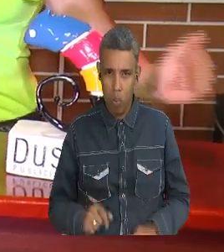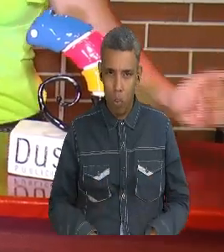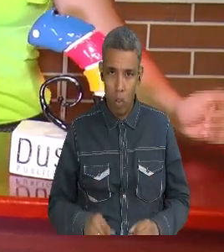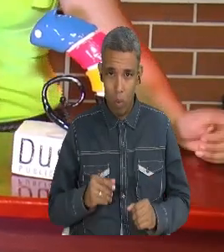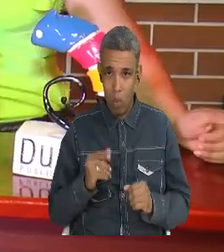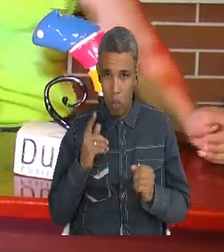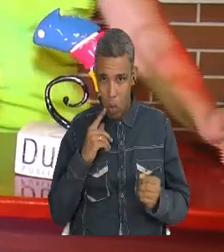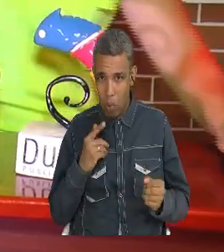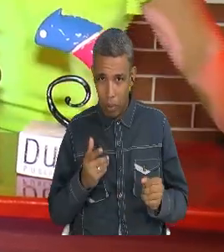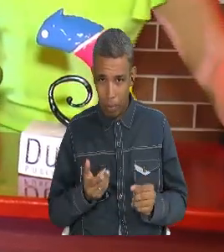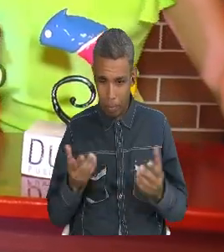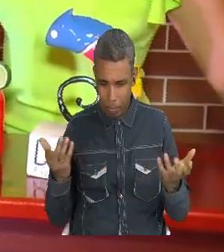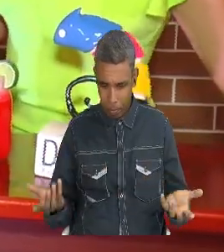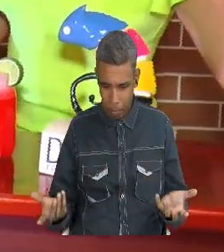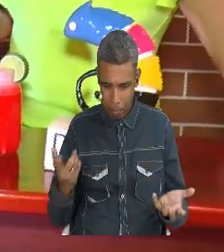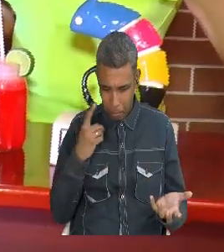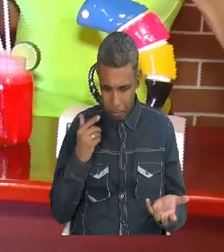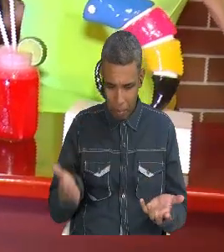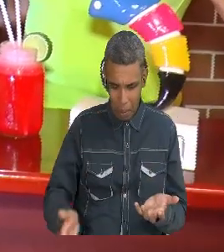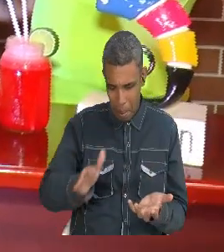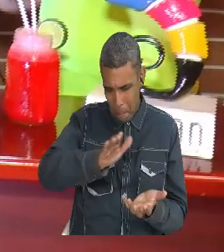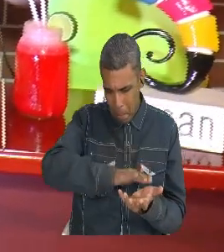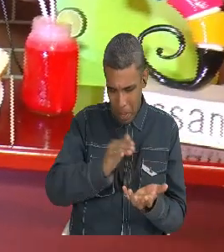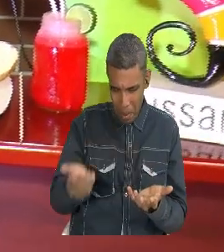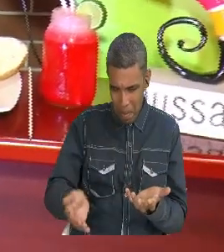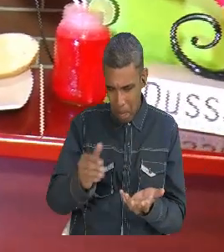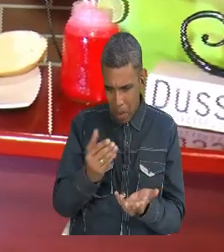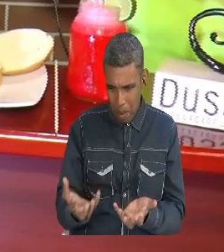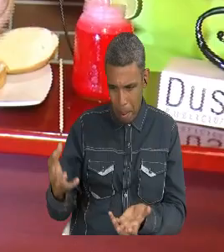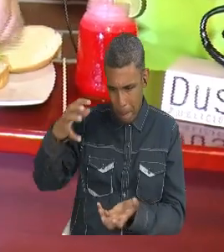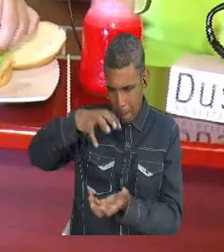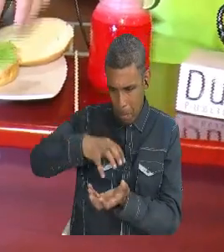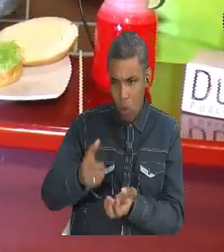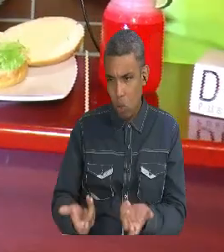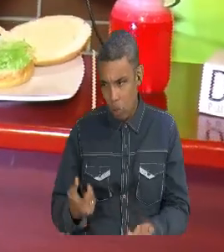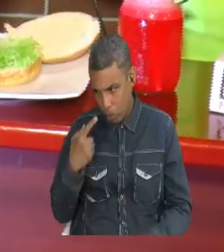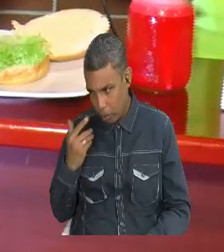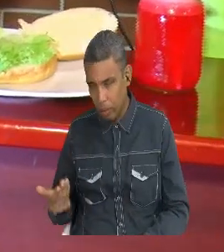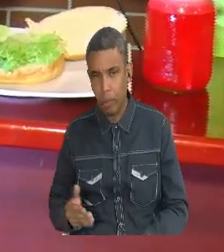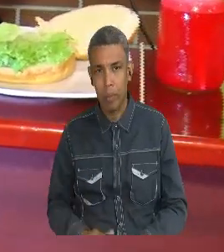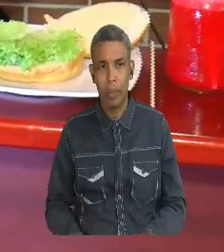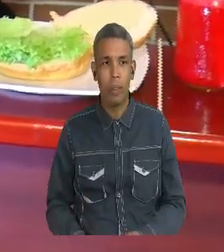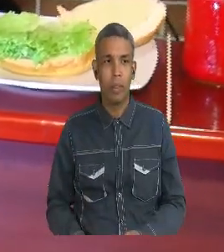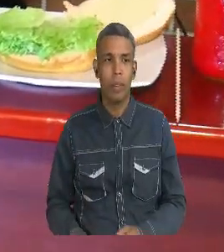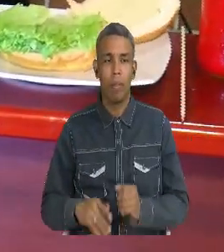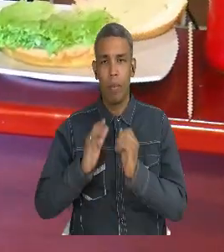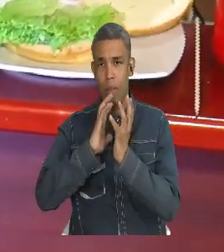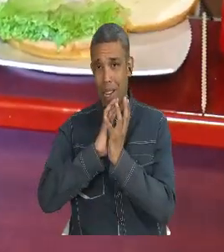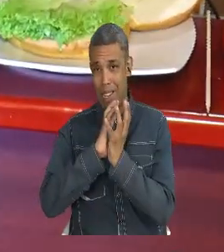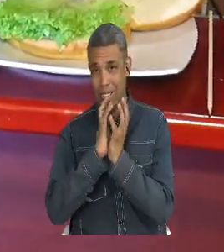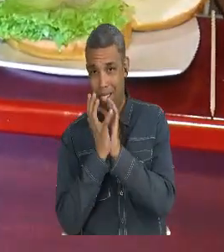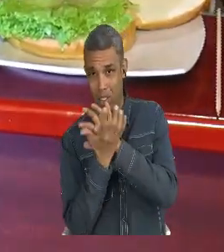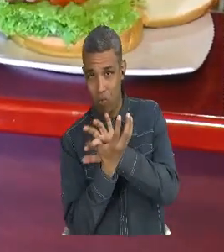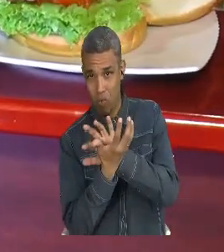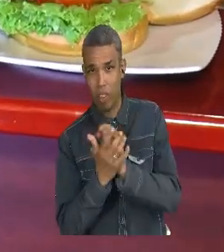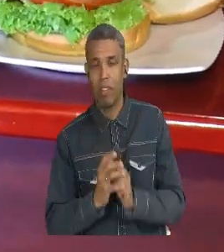hamburguesa? Bueno, empezamos con nuestros vegetales, la lechuga, nuestros tomates,